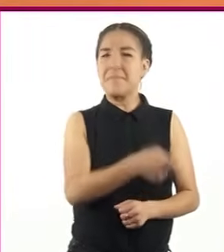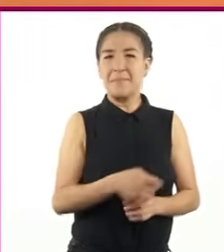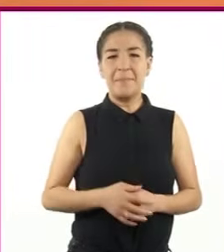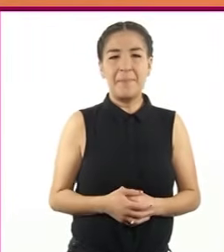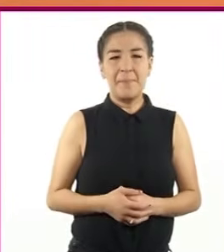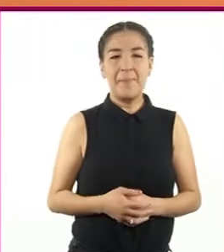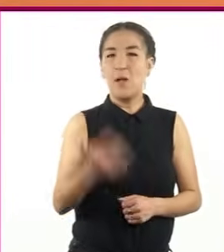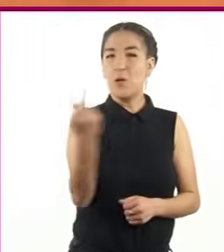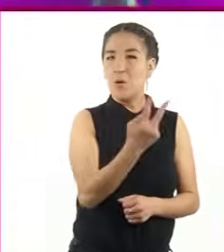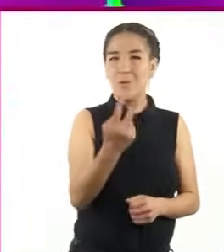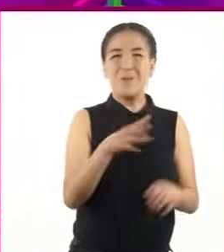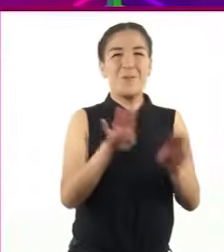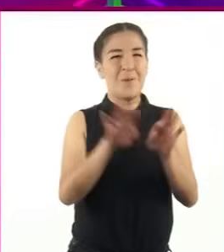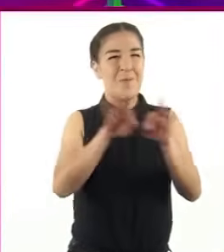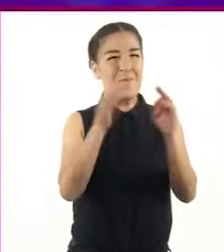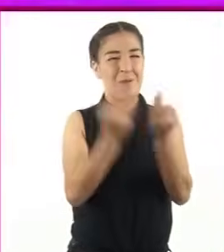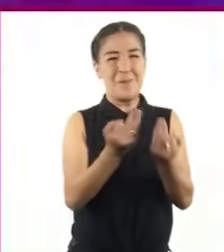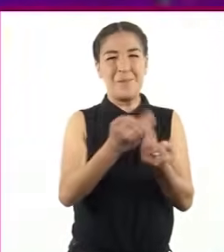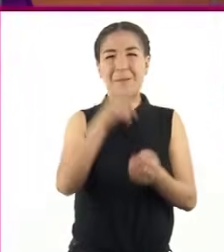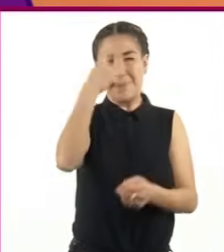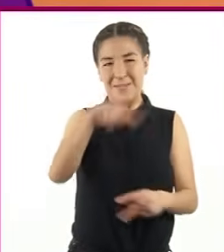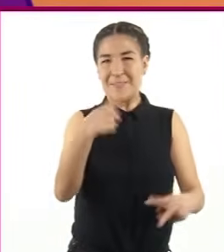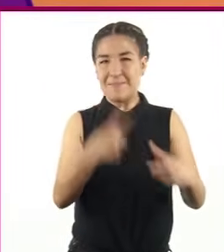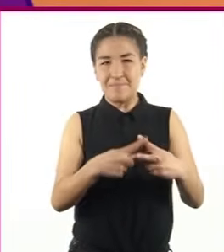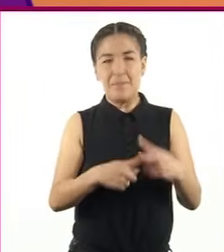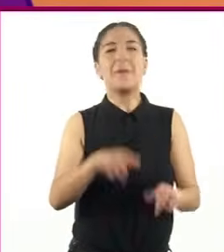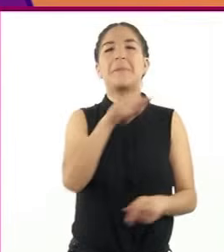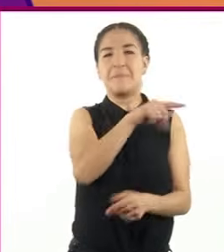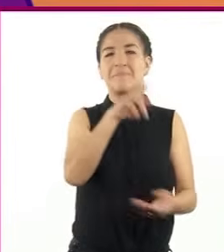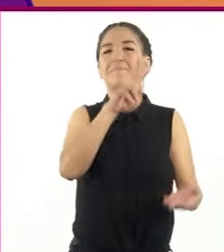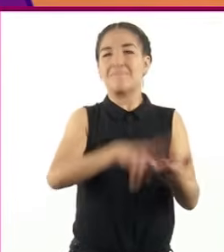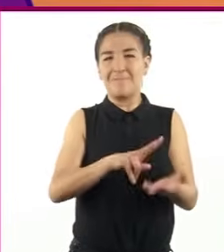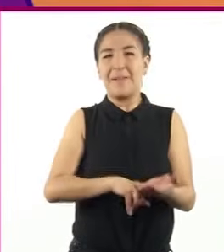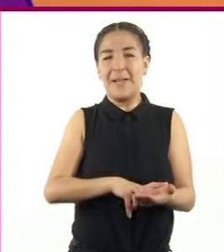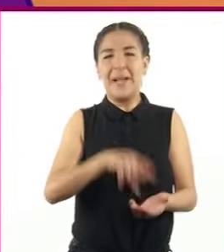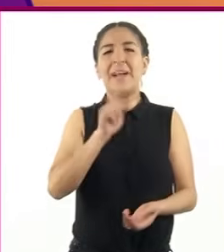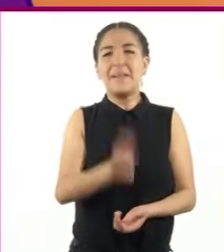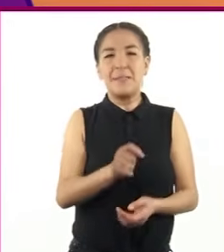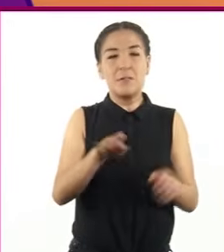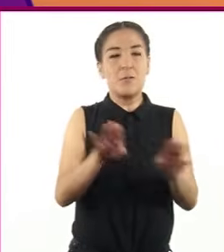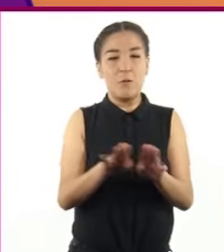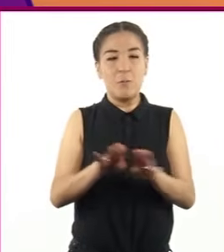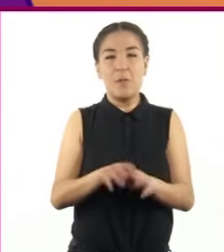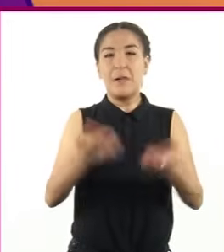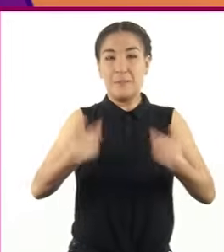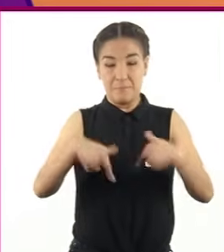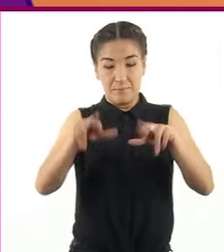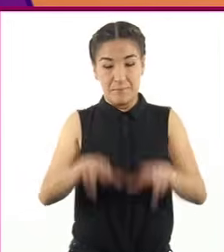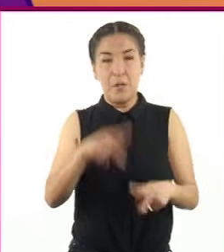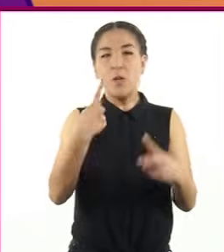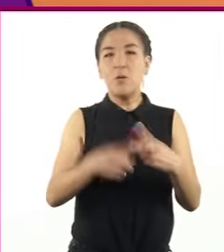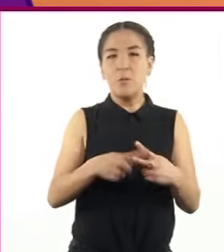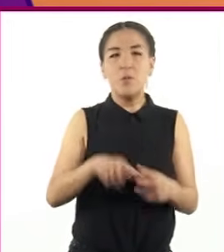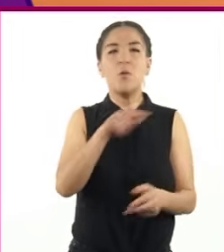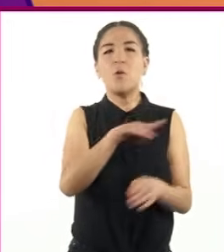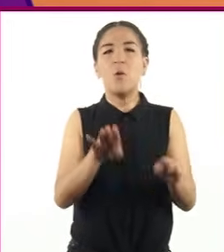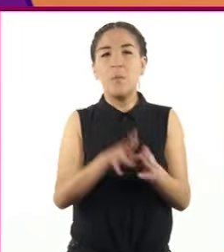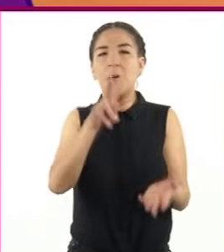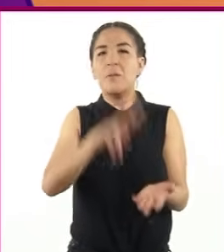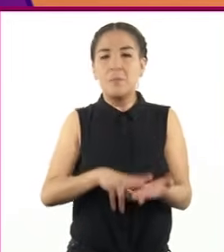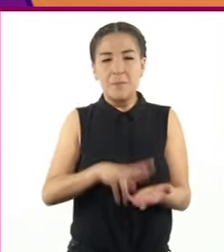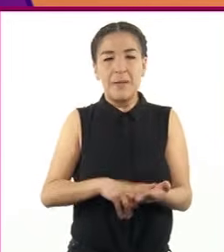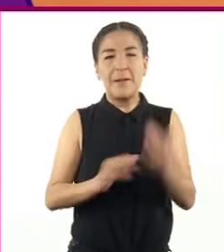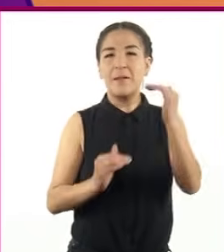las dos expresiones algebraicas son equivalentes. Se considera que dos expresiones algebraicas son equivalentes